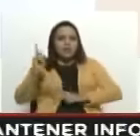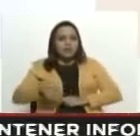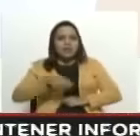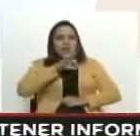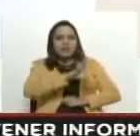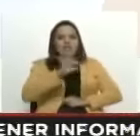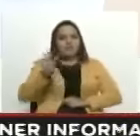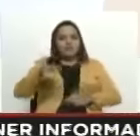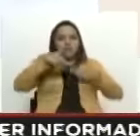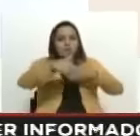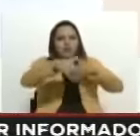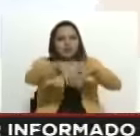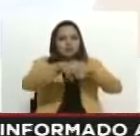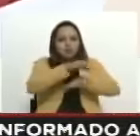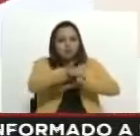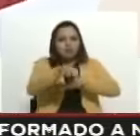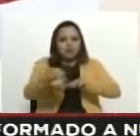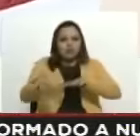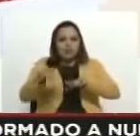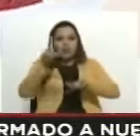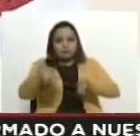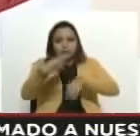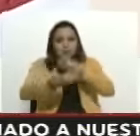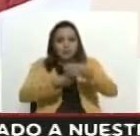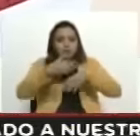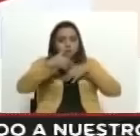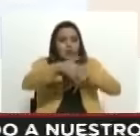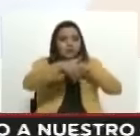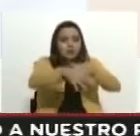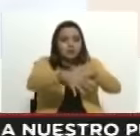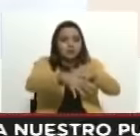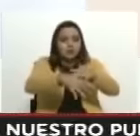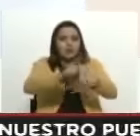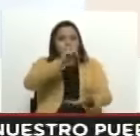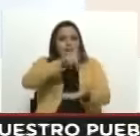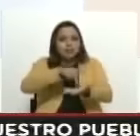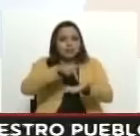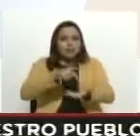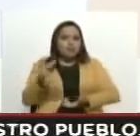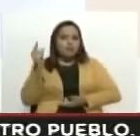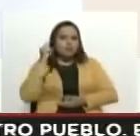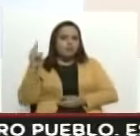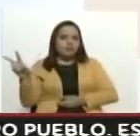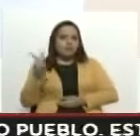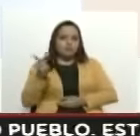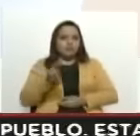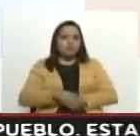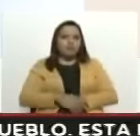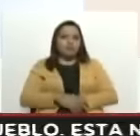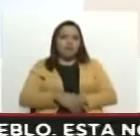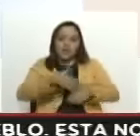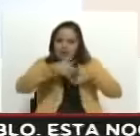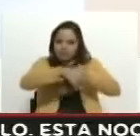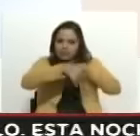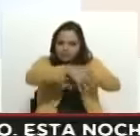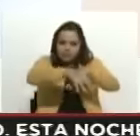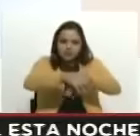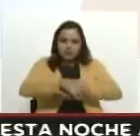marchas municipales, hicimos las marchas también, participó la mujer venezolana en la marcha, en las marchas de,